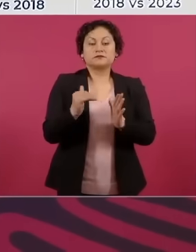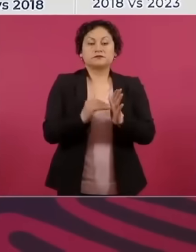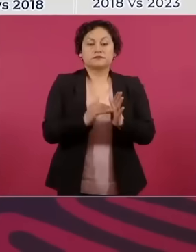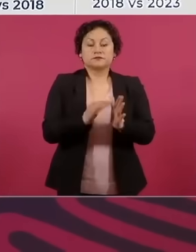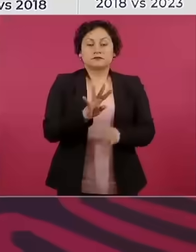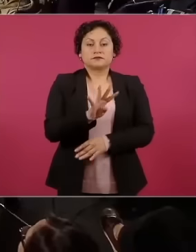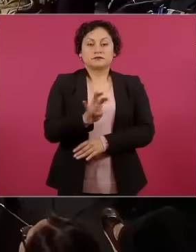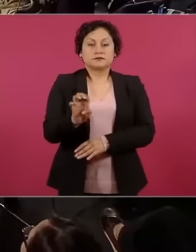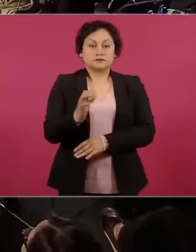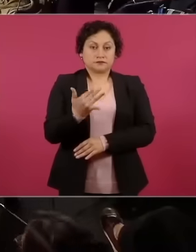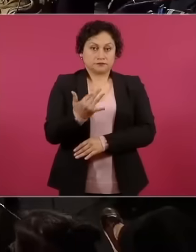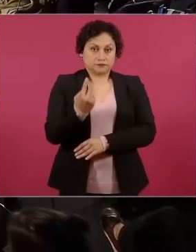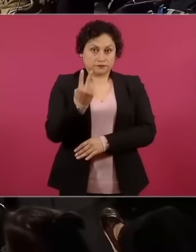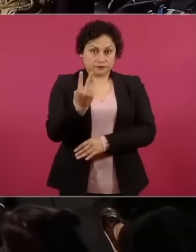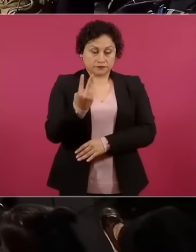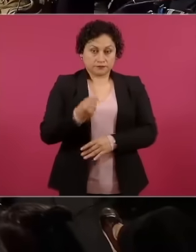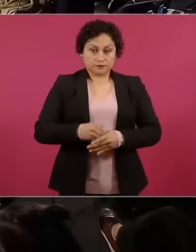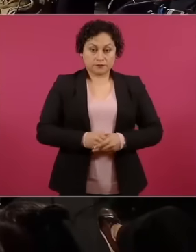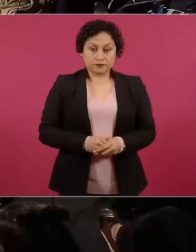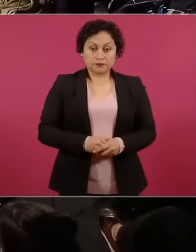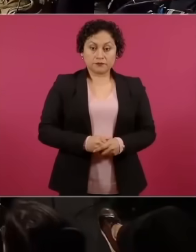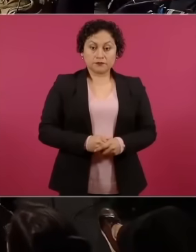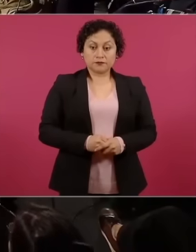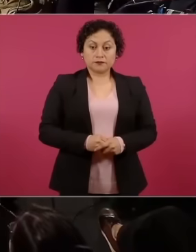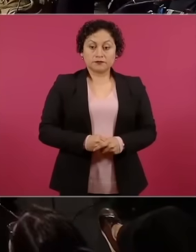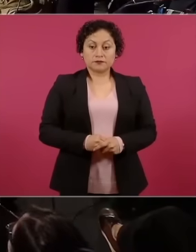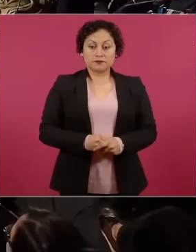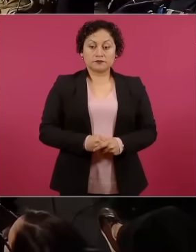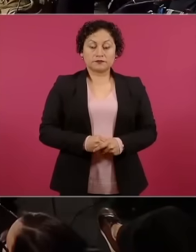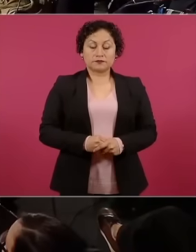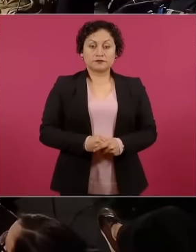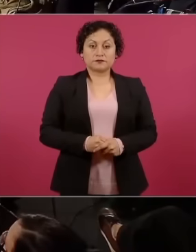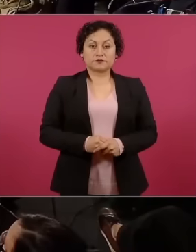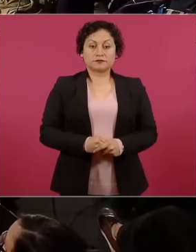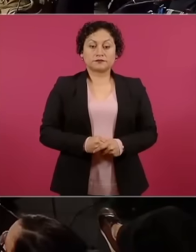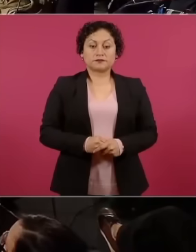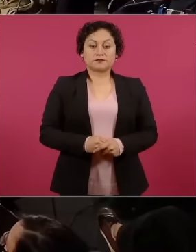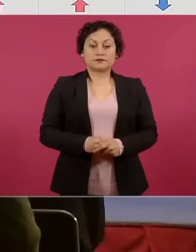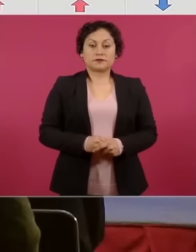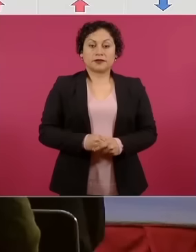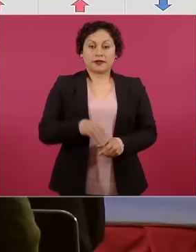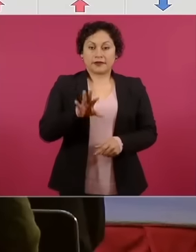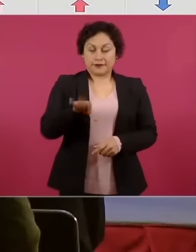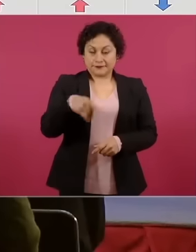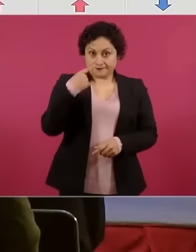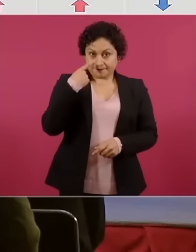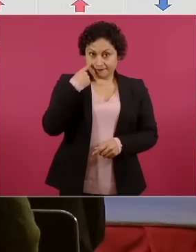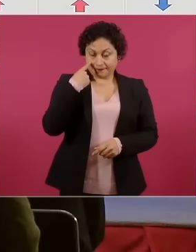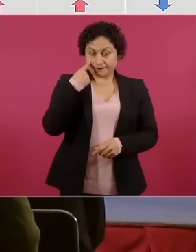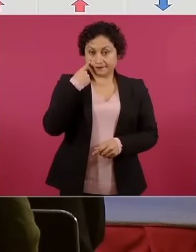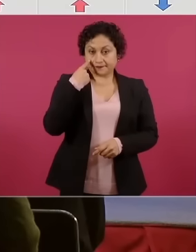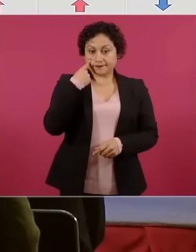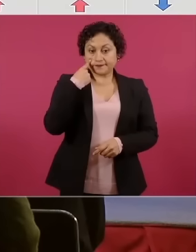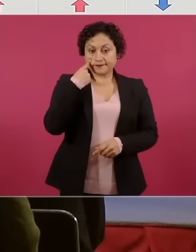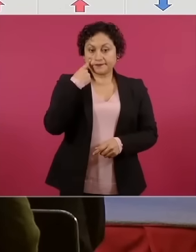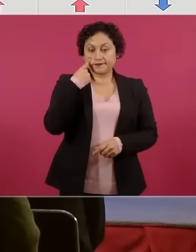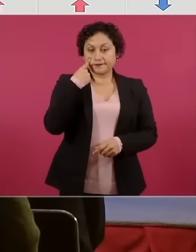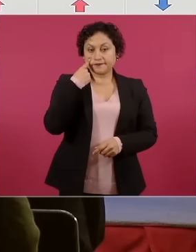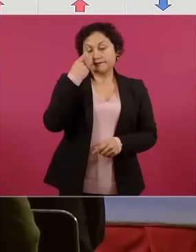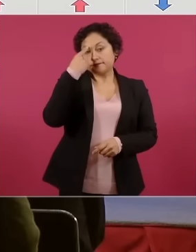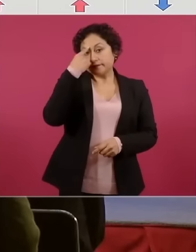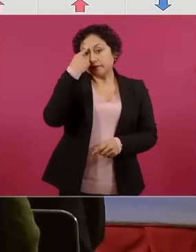10.452. Aquí, Jorge, para periodismo